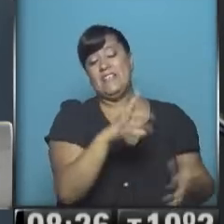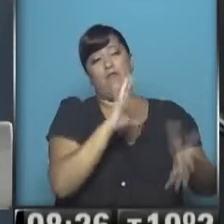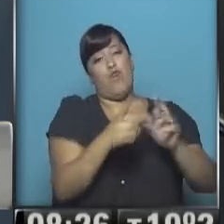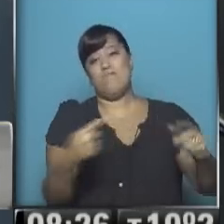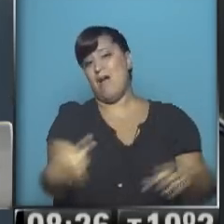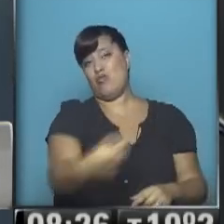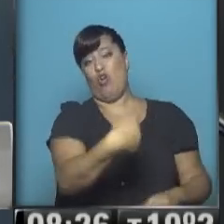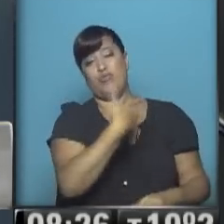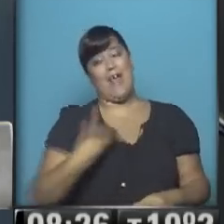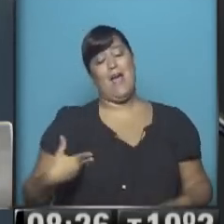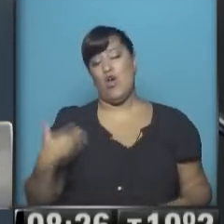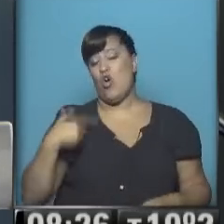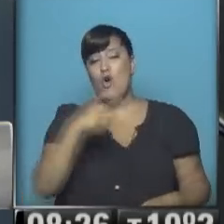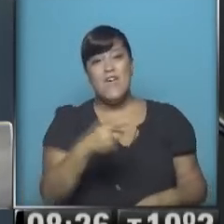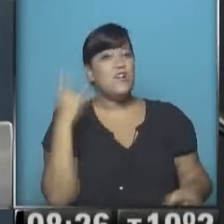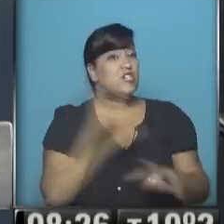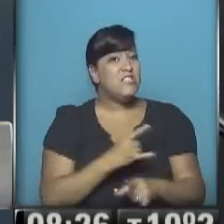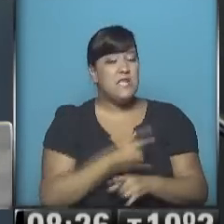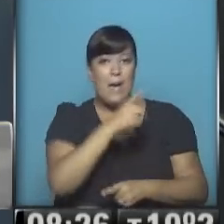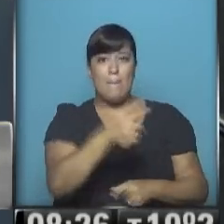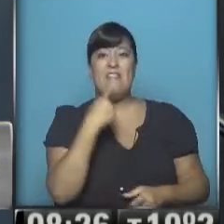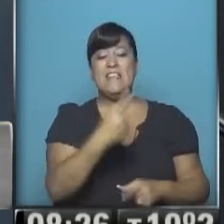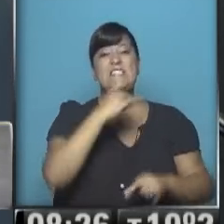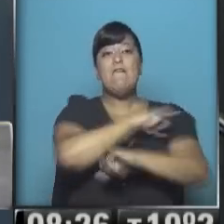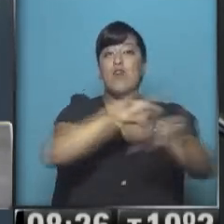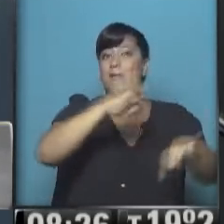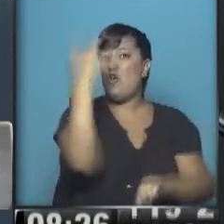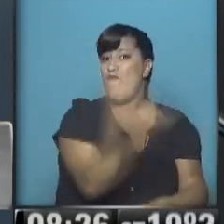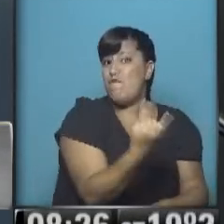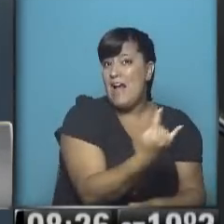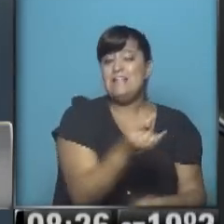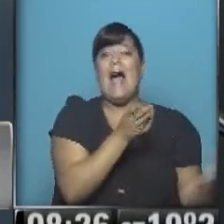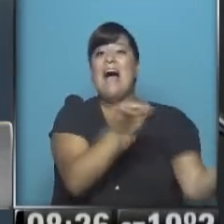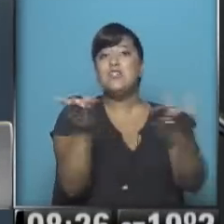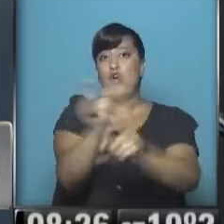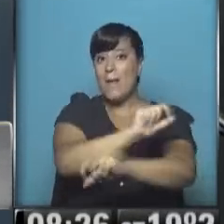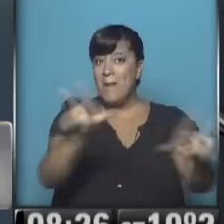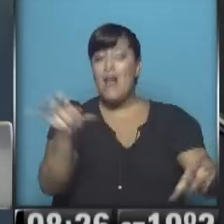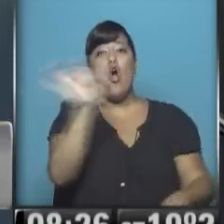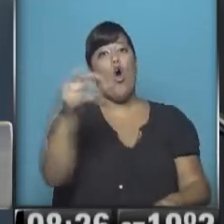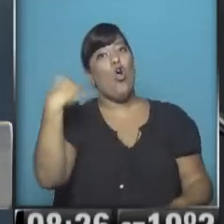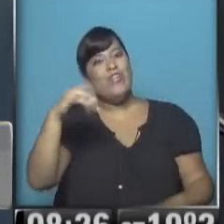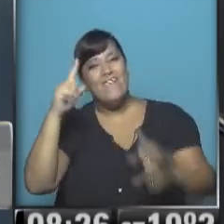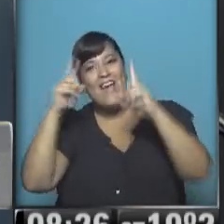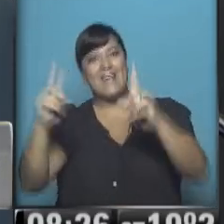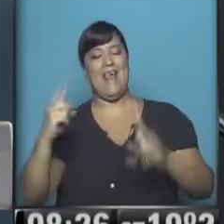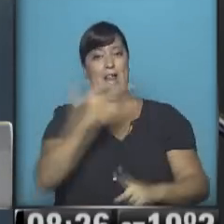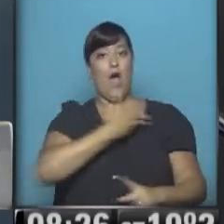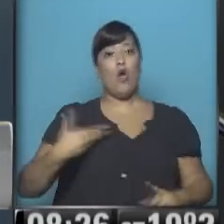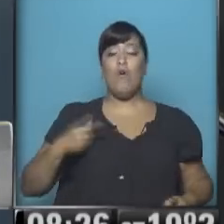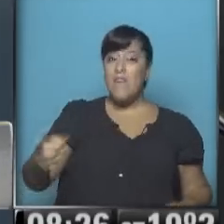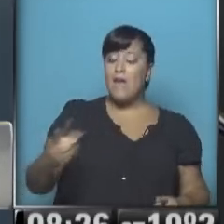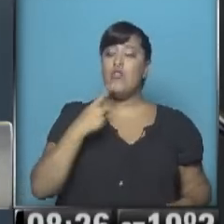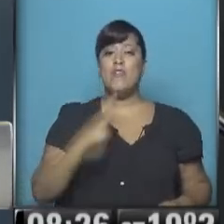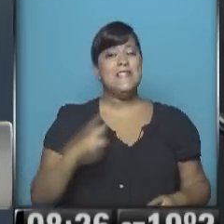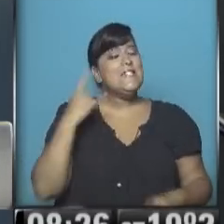ser rma al gobierno eh generan falsa información y lo asesoran mal O si le tiene que creer a un gobierno que les dice